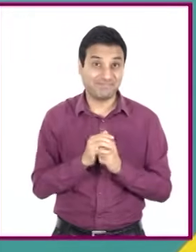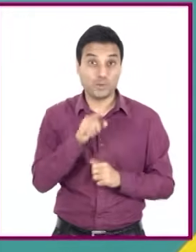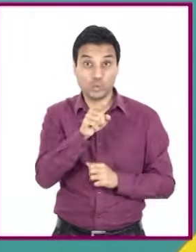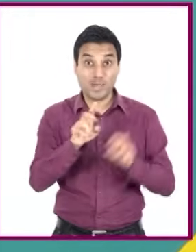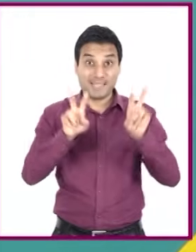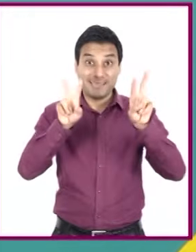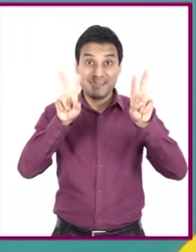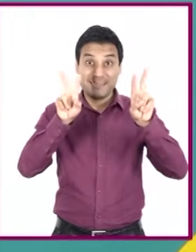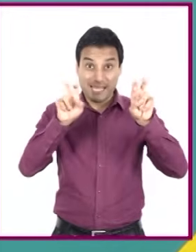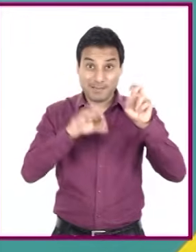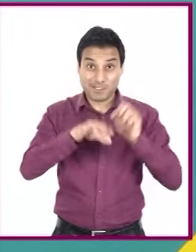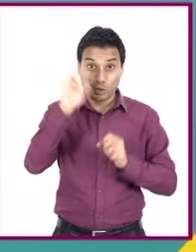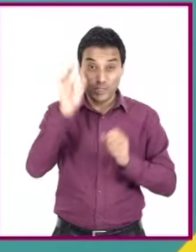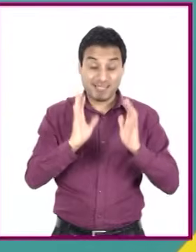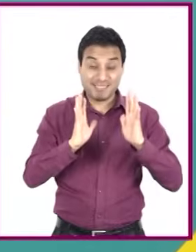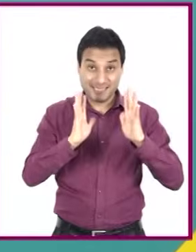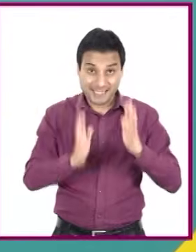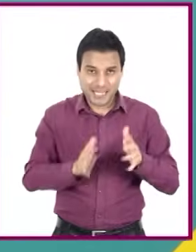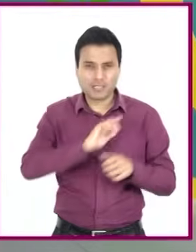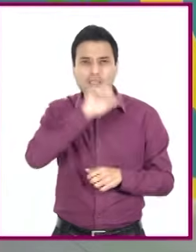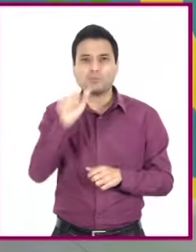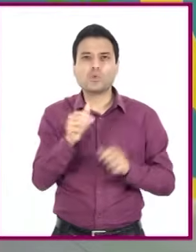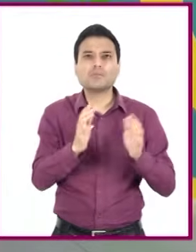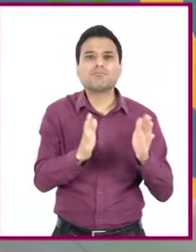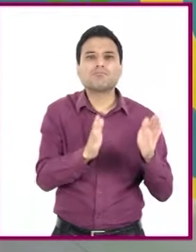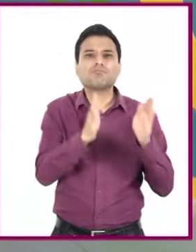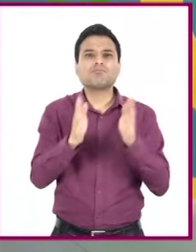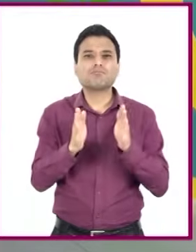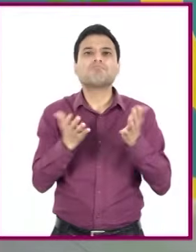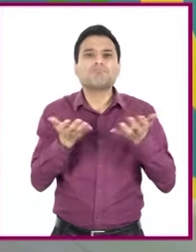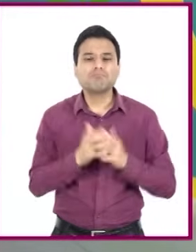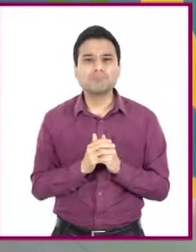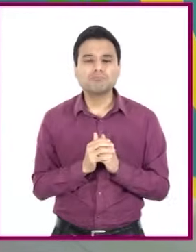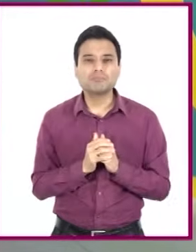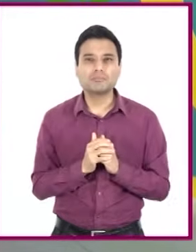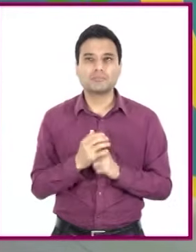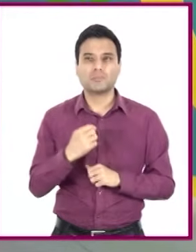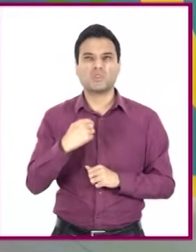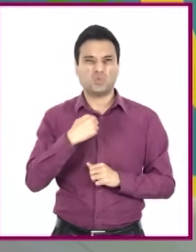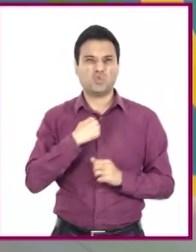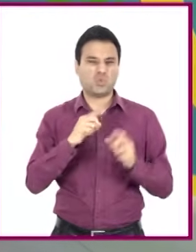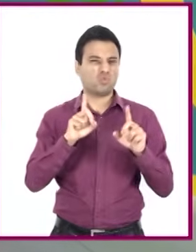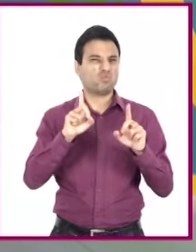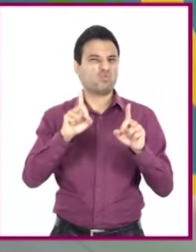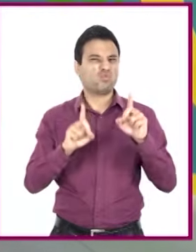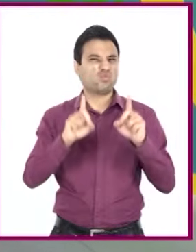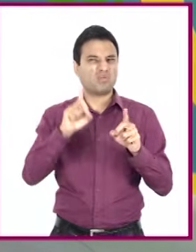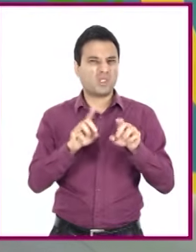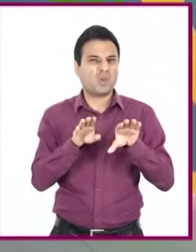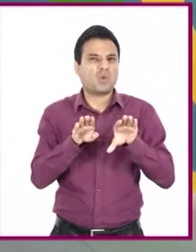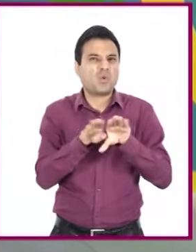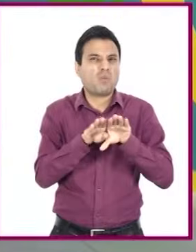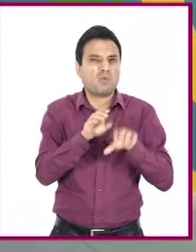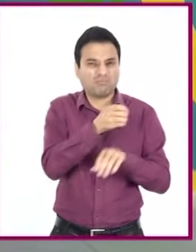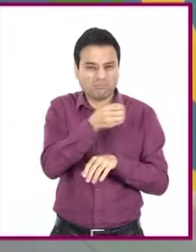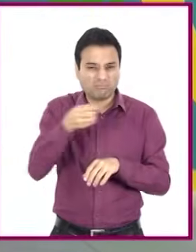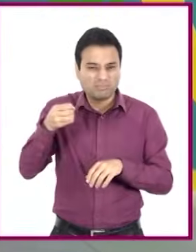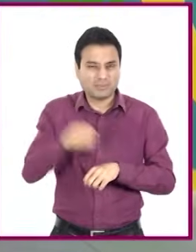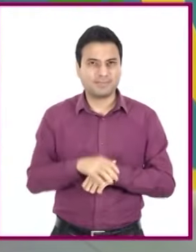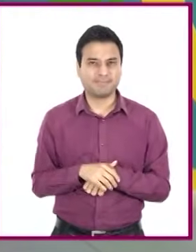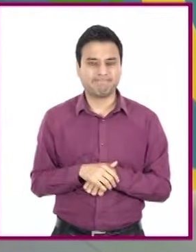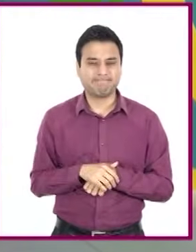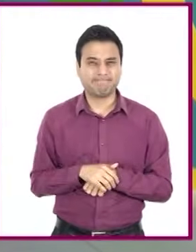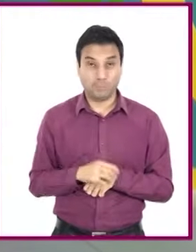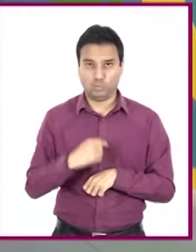tema a investigar, ¿cómo podríamos continuar? Pues aún tengo muchas dudas sobre cómo desarrollar este proyecto, por lo